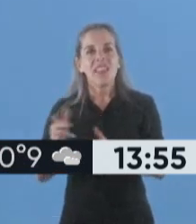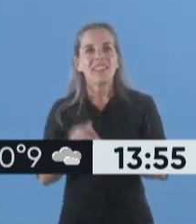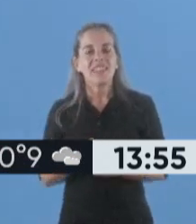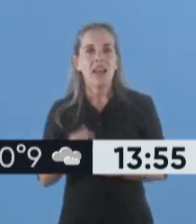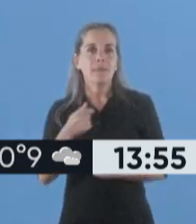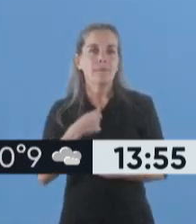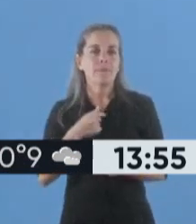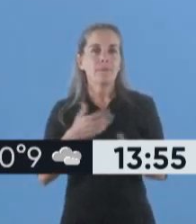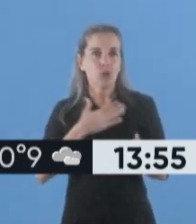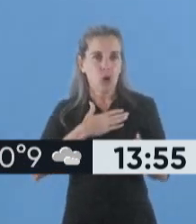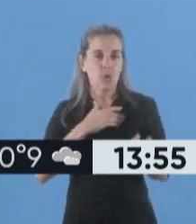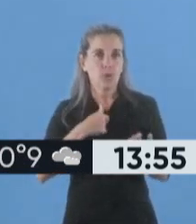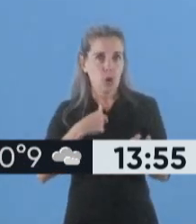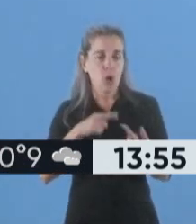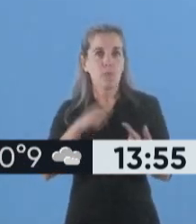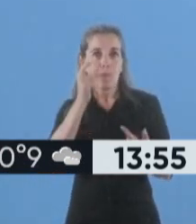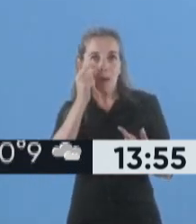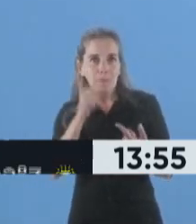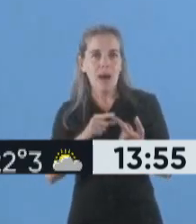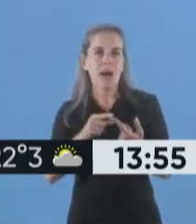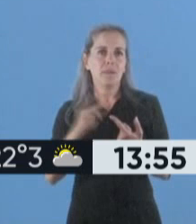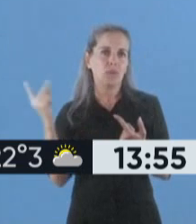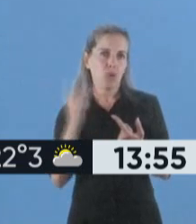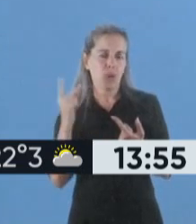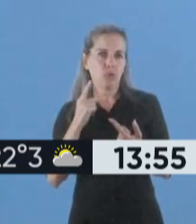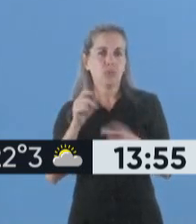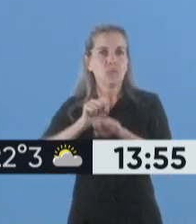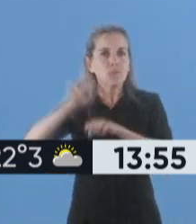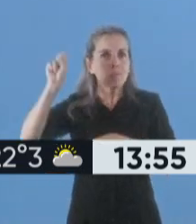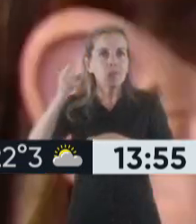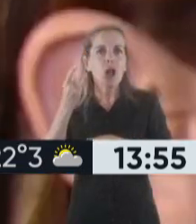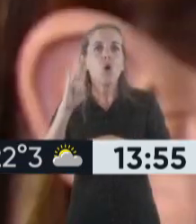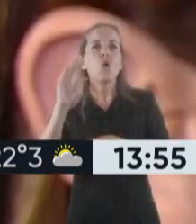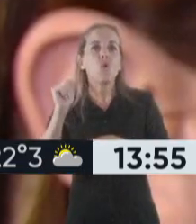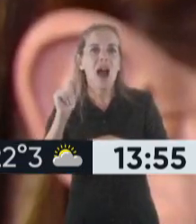mi padre, yo nos educamos en la Universidad de Buenos Aires.